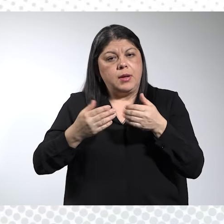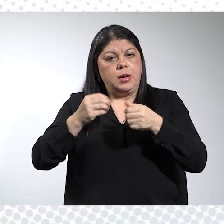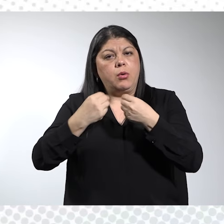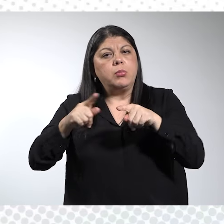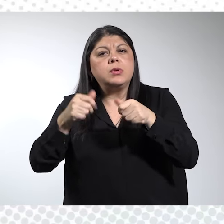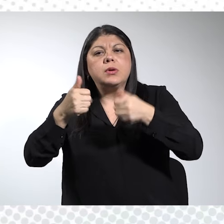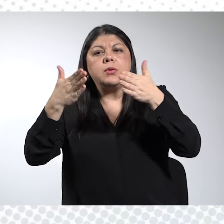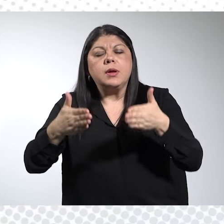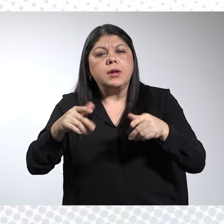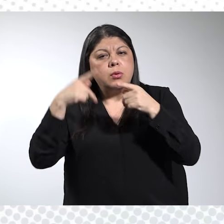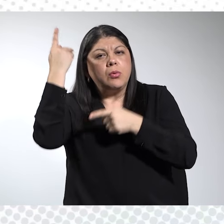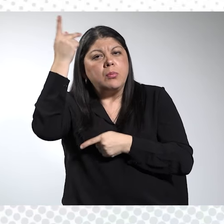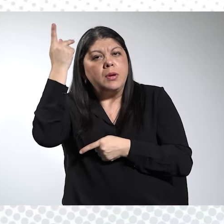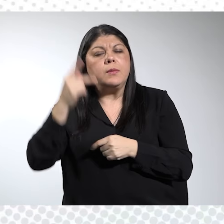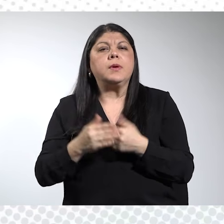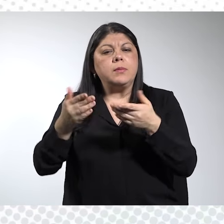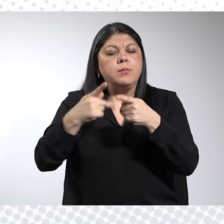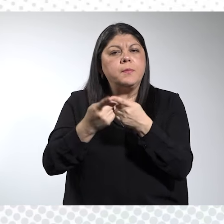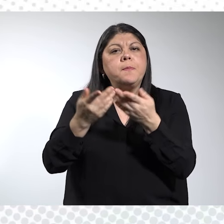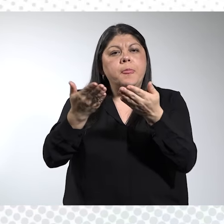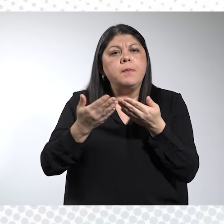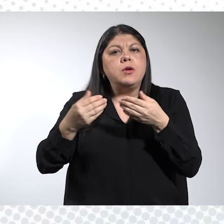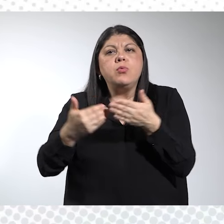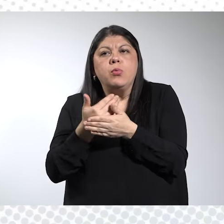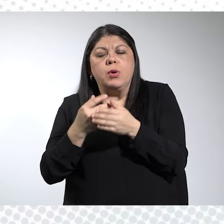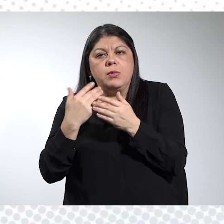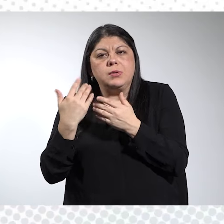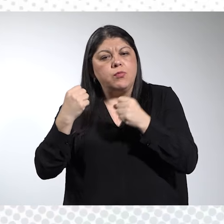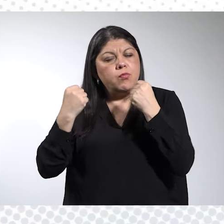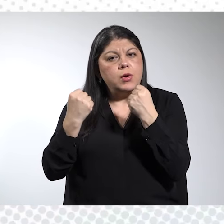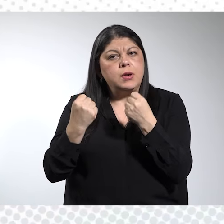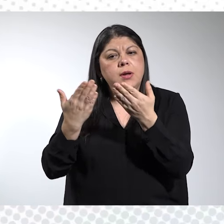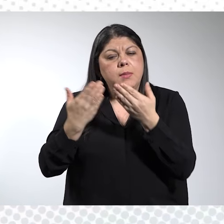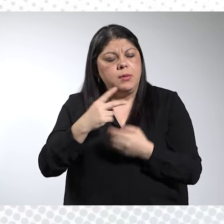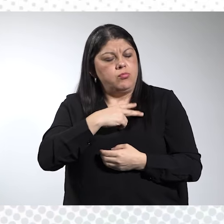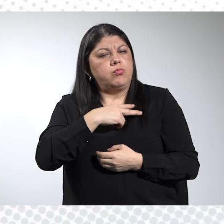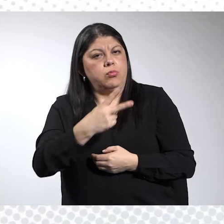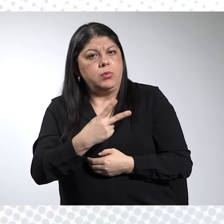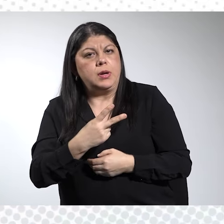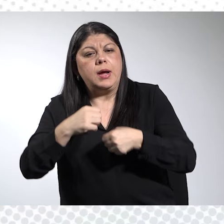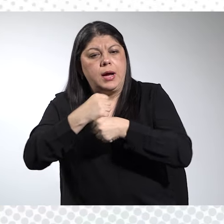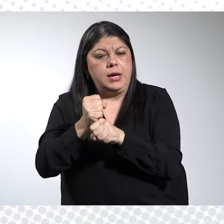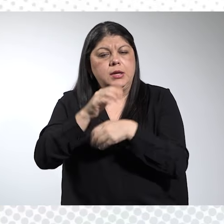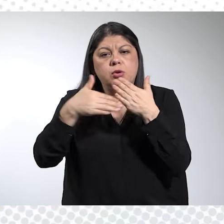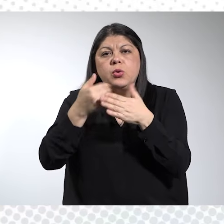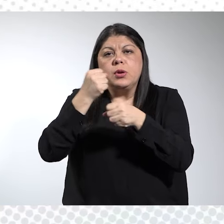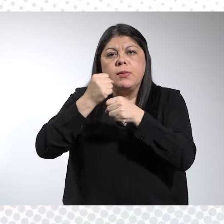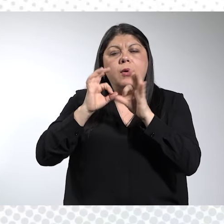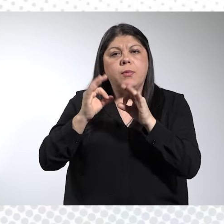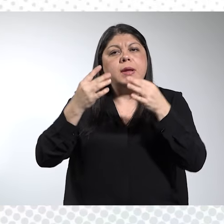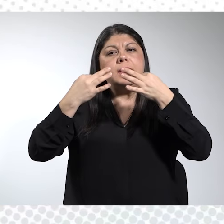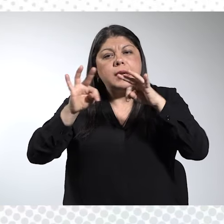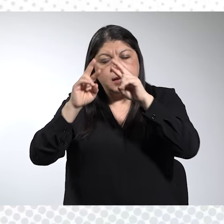el candidato presidencial de un partido que viene con nuevos bríos, con nueva fuerza y con mucha voluntad a hacer las cosas bien,